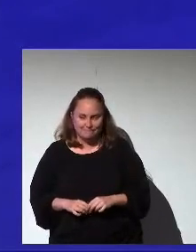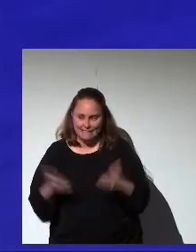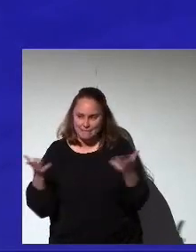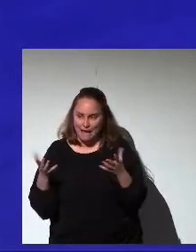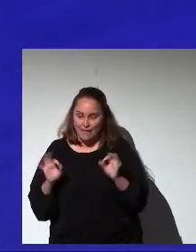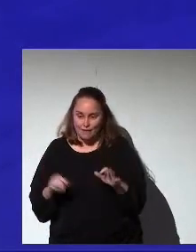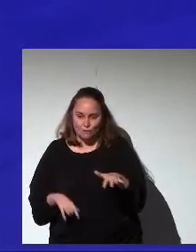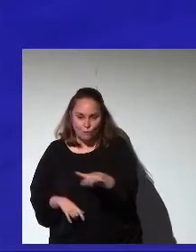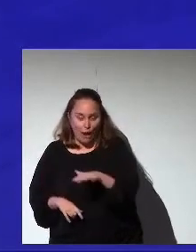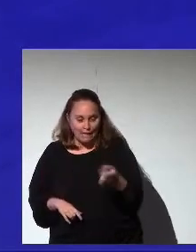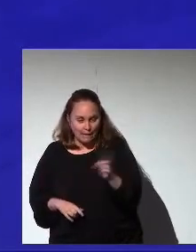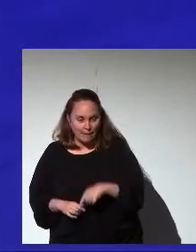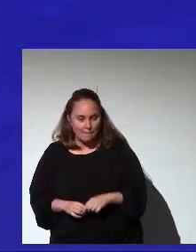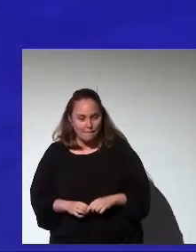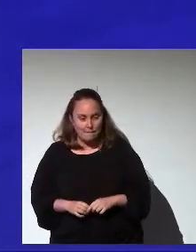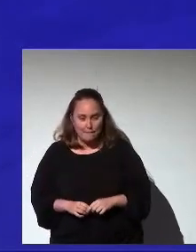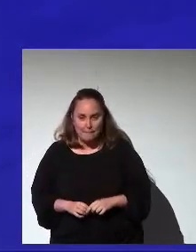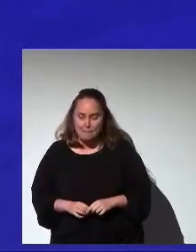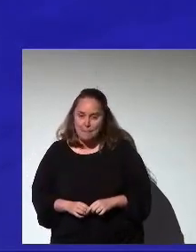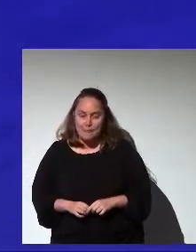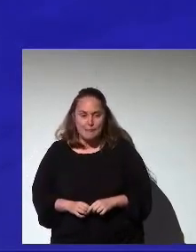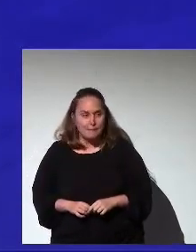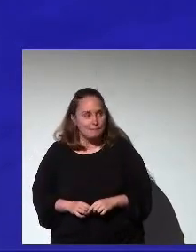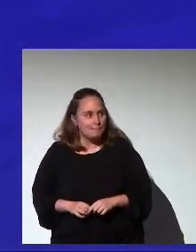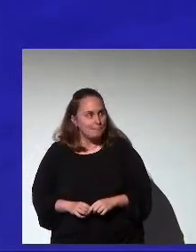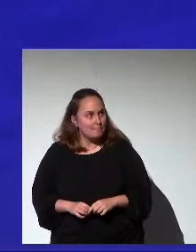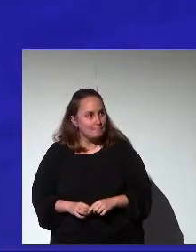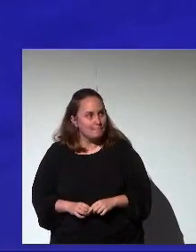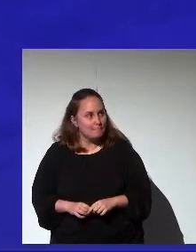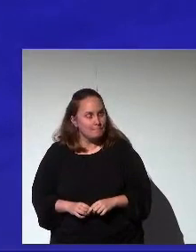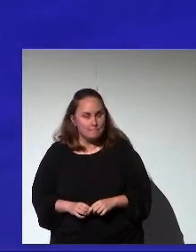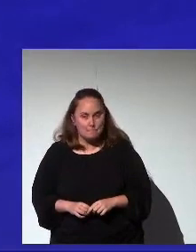local. ¿Qué ocurre? Que ese tipo de